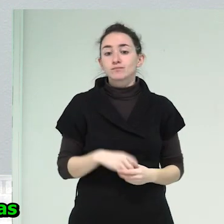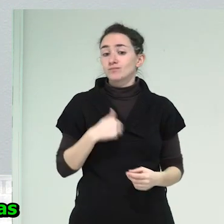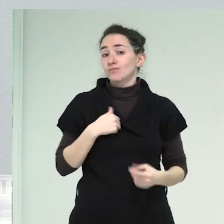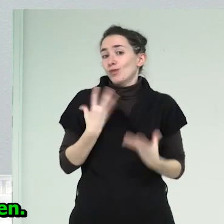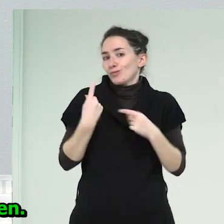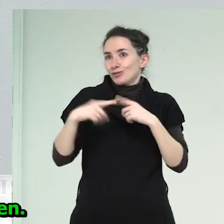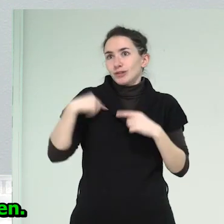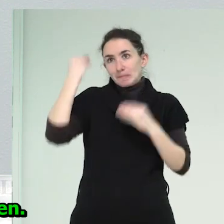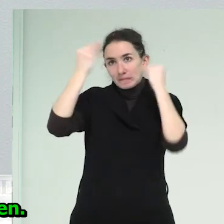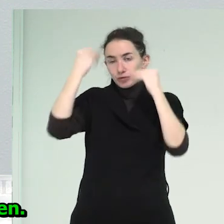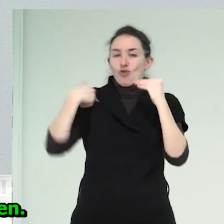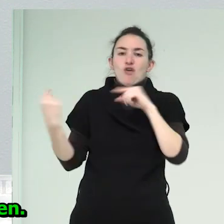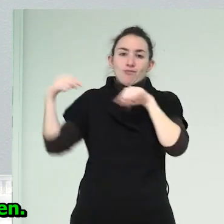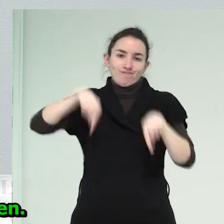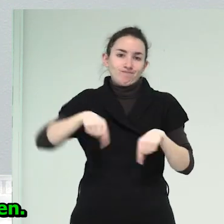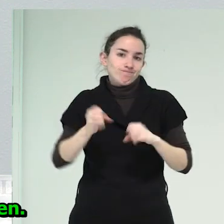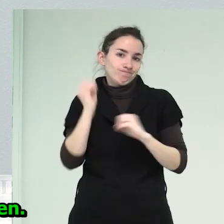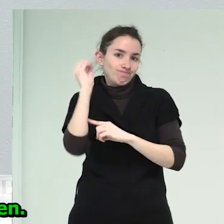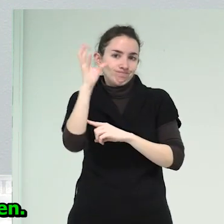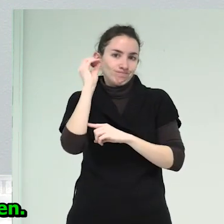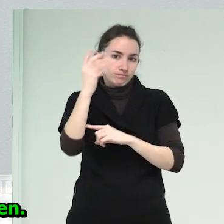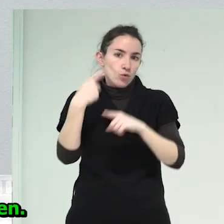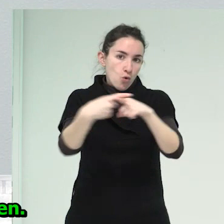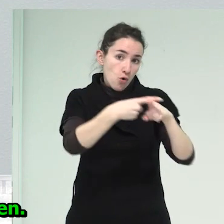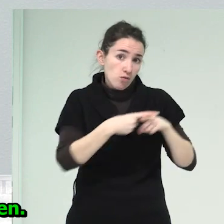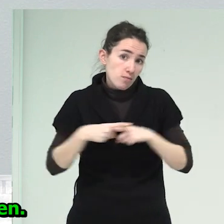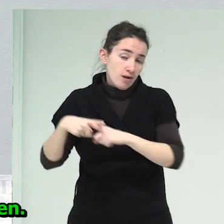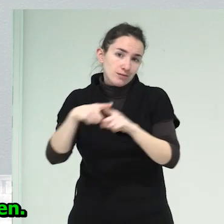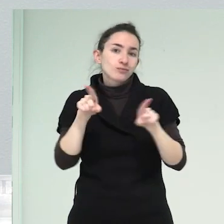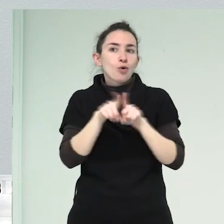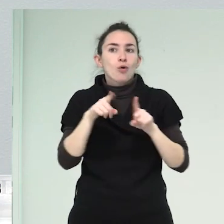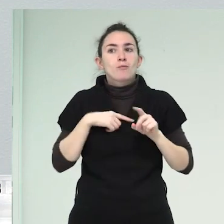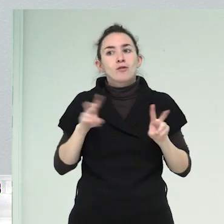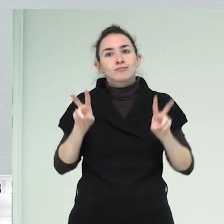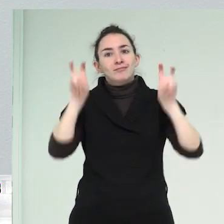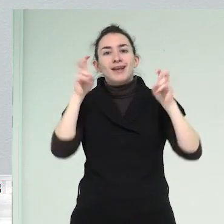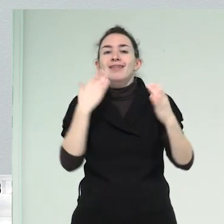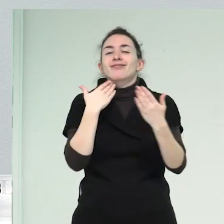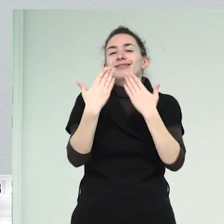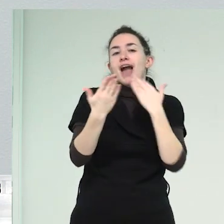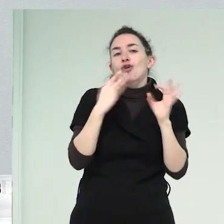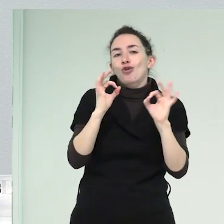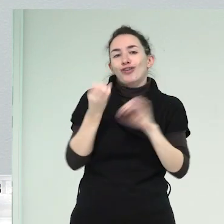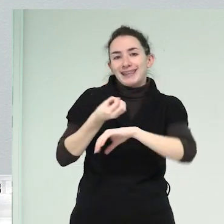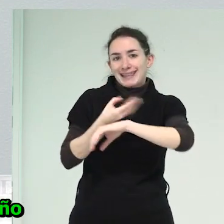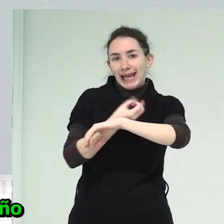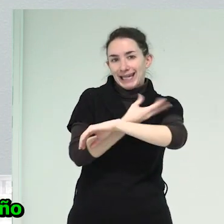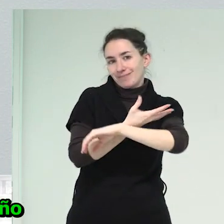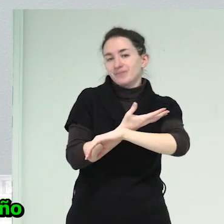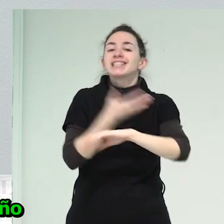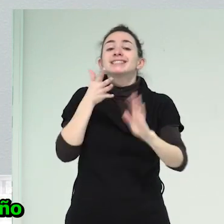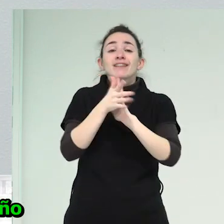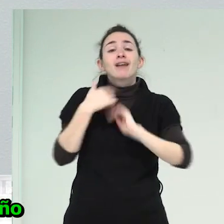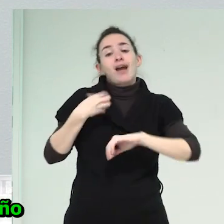con vosotras, es lo que yo llamo mis diálogos de tren. Es en el tren donde muchas veces yo voy pensando, al